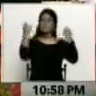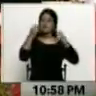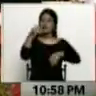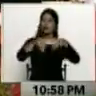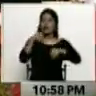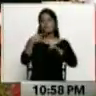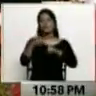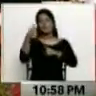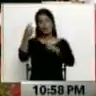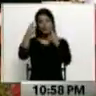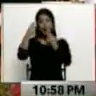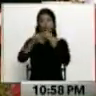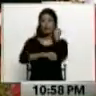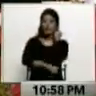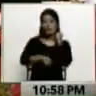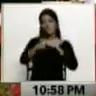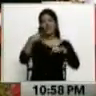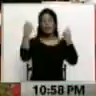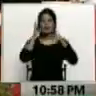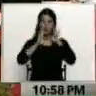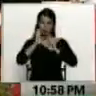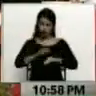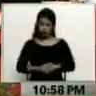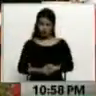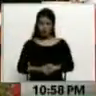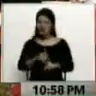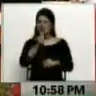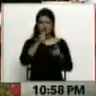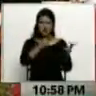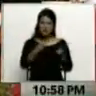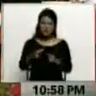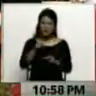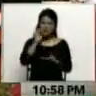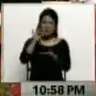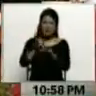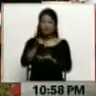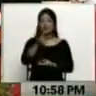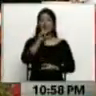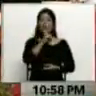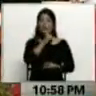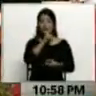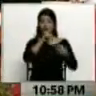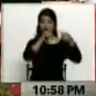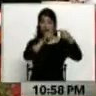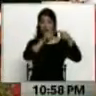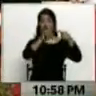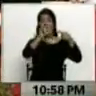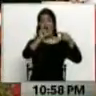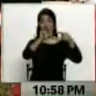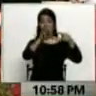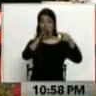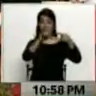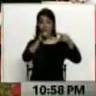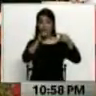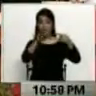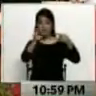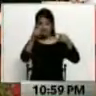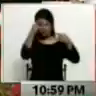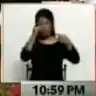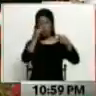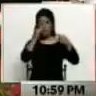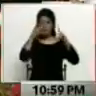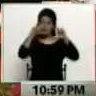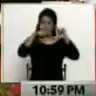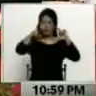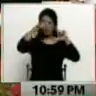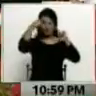sí haciendo trampas y campañas sucias por algo están entre otros invitados Armando briquet alias lun